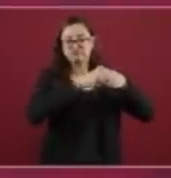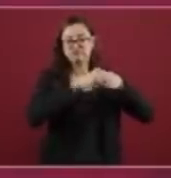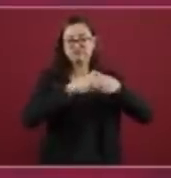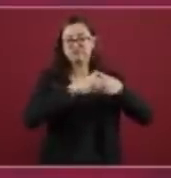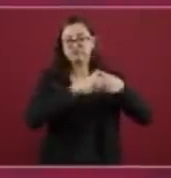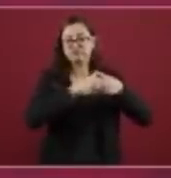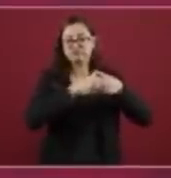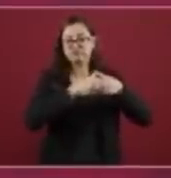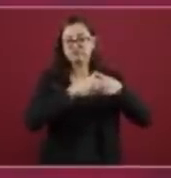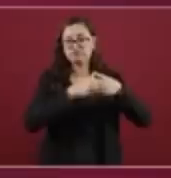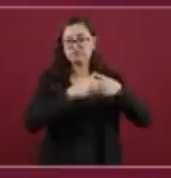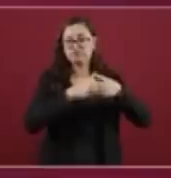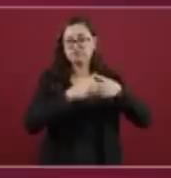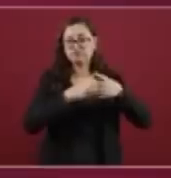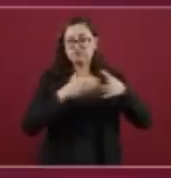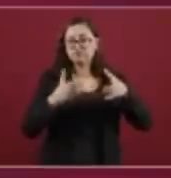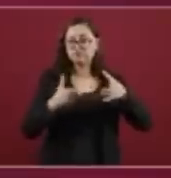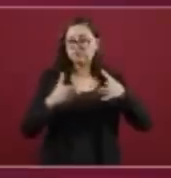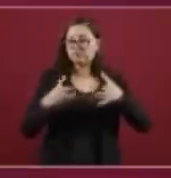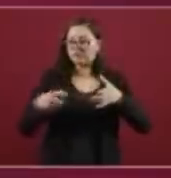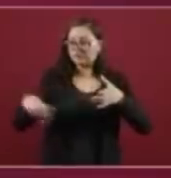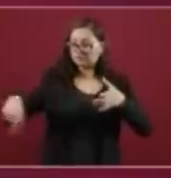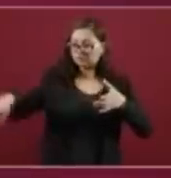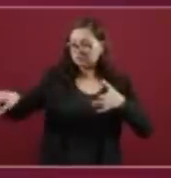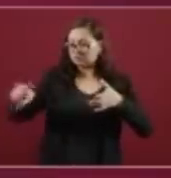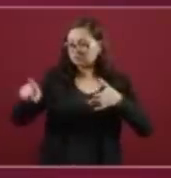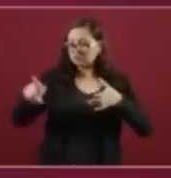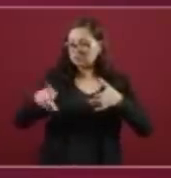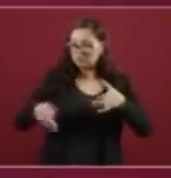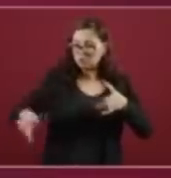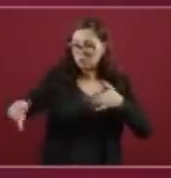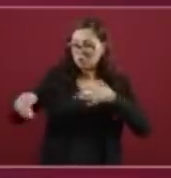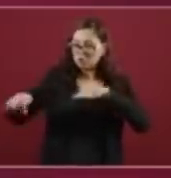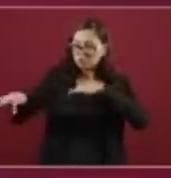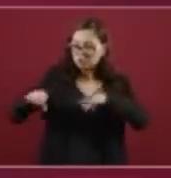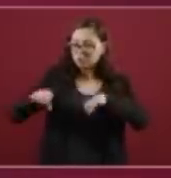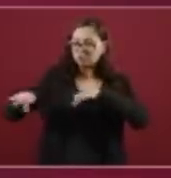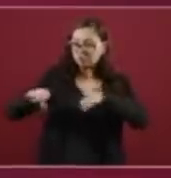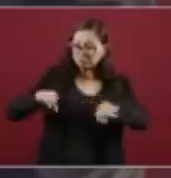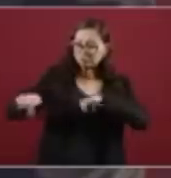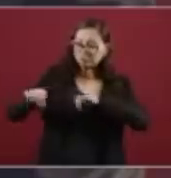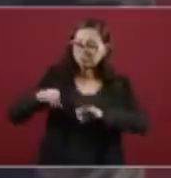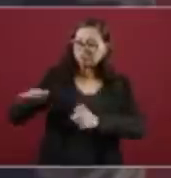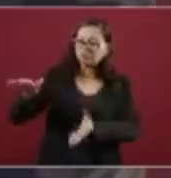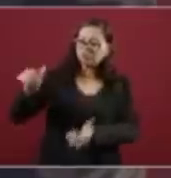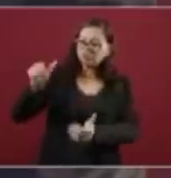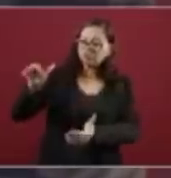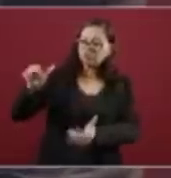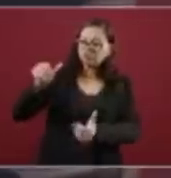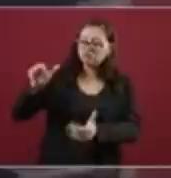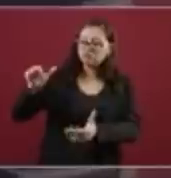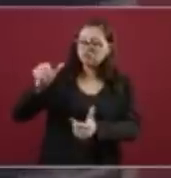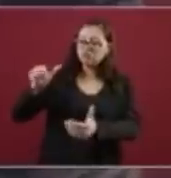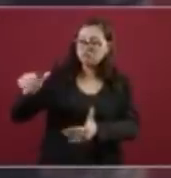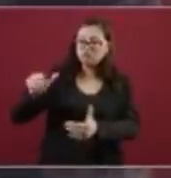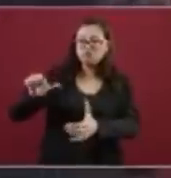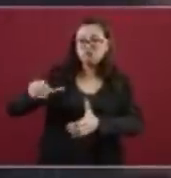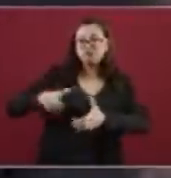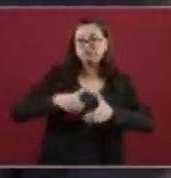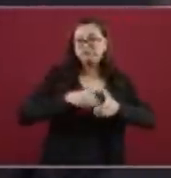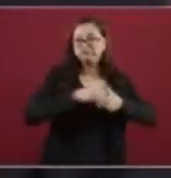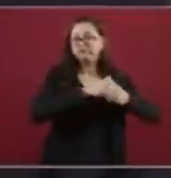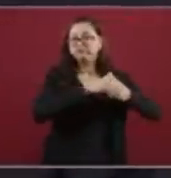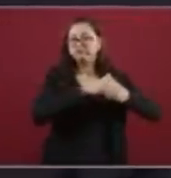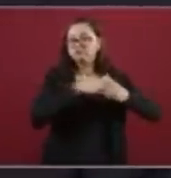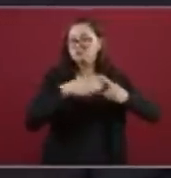ganancias por la explotación de la clase trabajadora. Lo que se